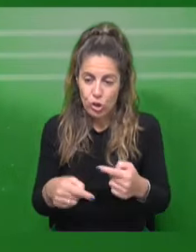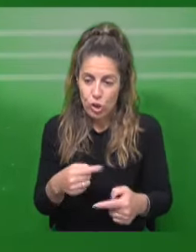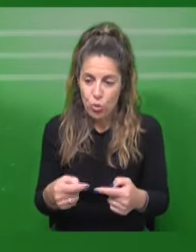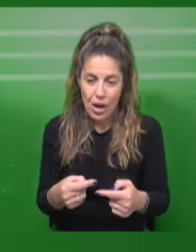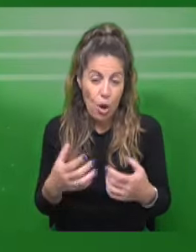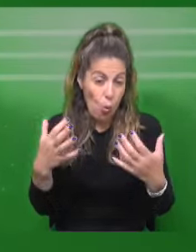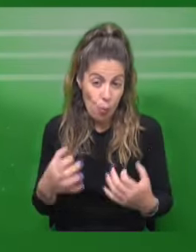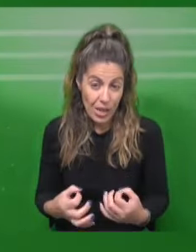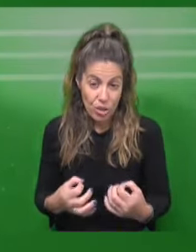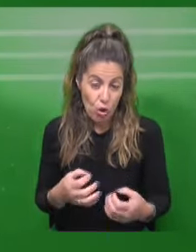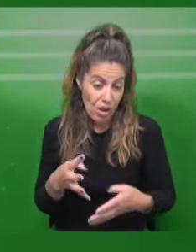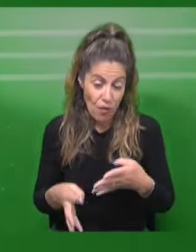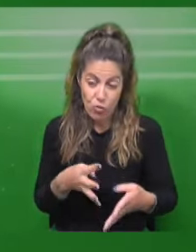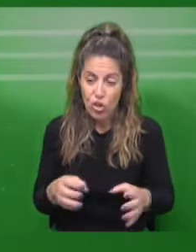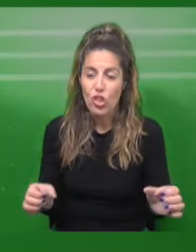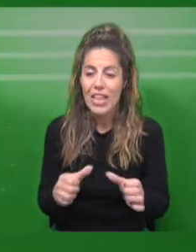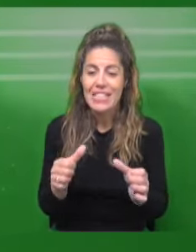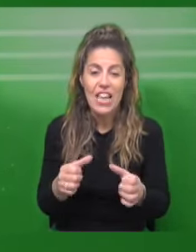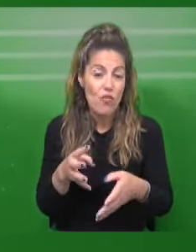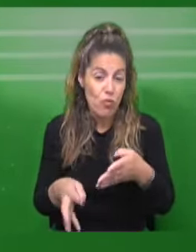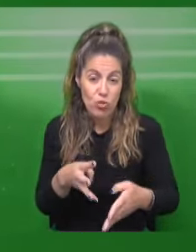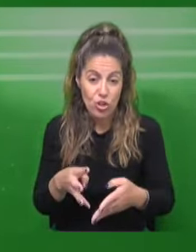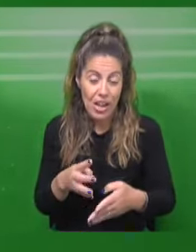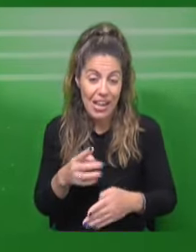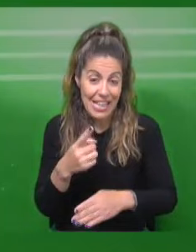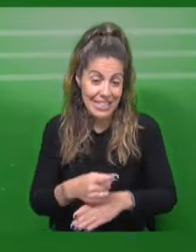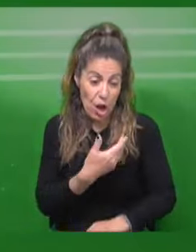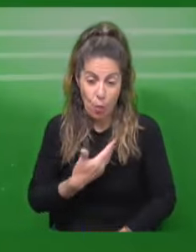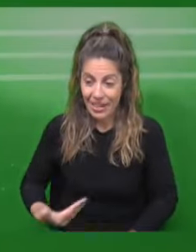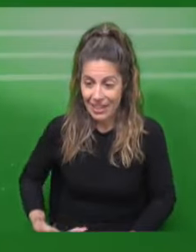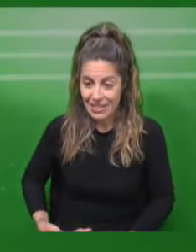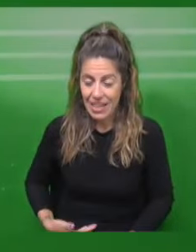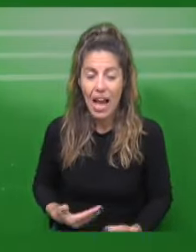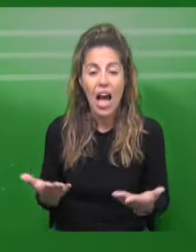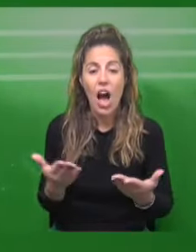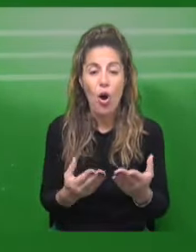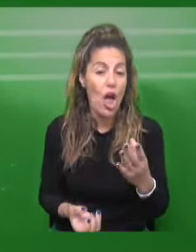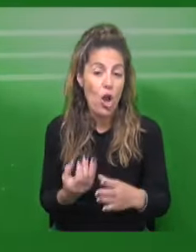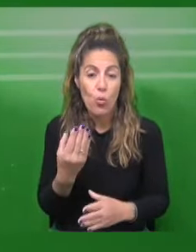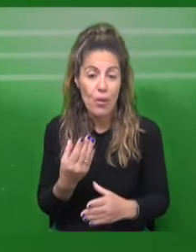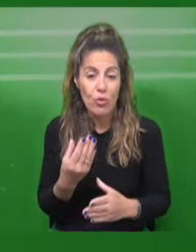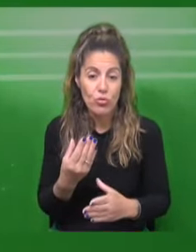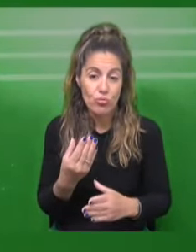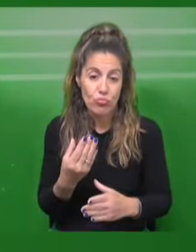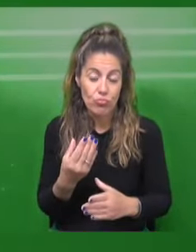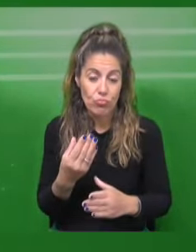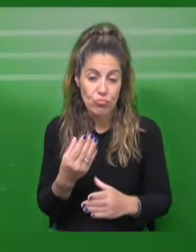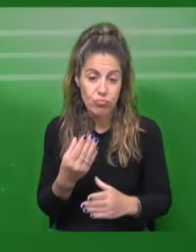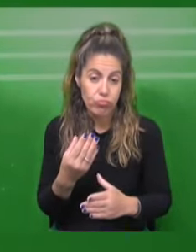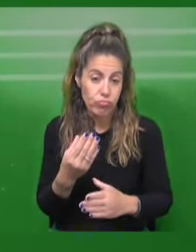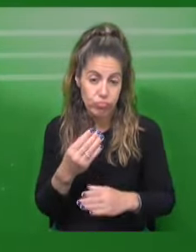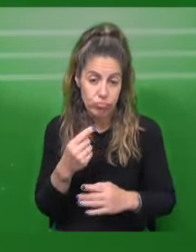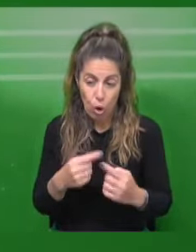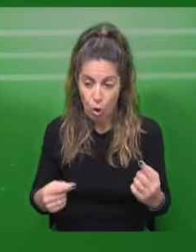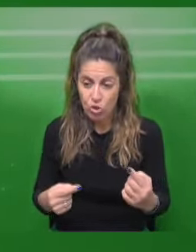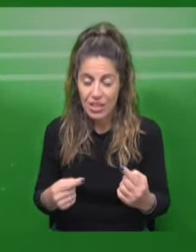este cumpliendo la función de hacer este funcionar esa gobernanza ahora con nuevas atribuciones especialmente en lo que refiere